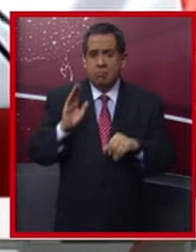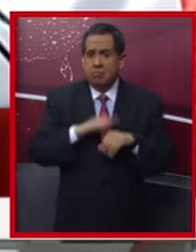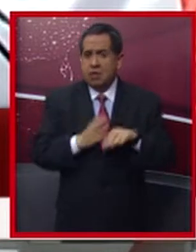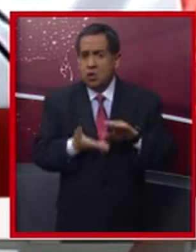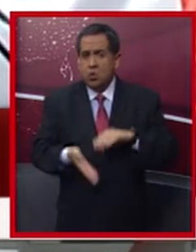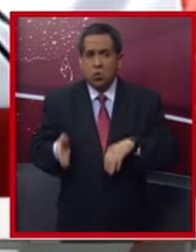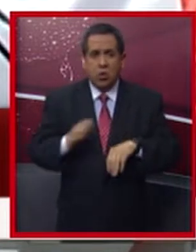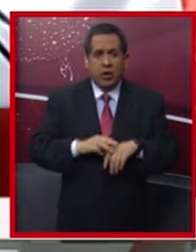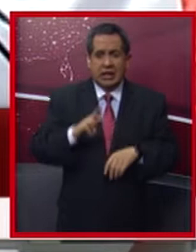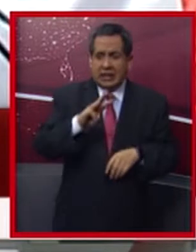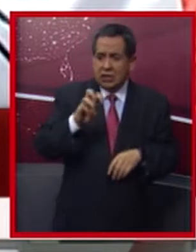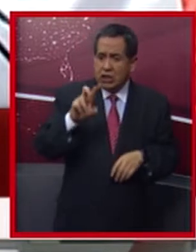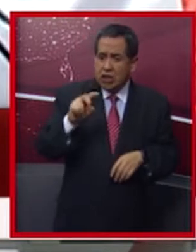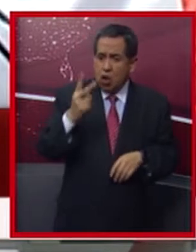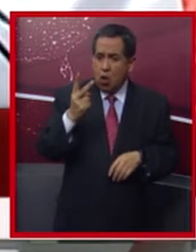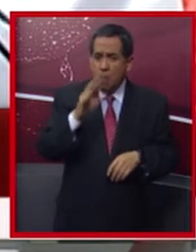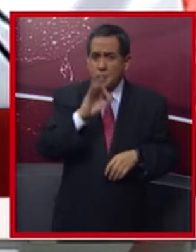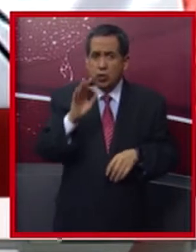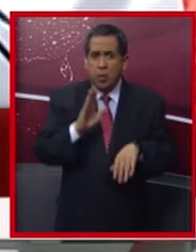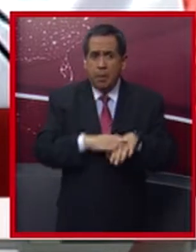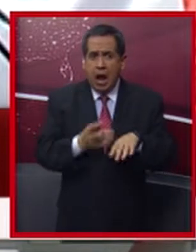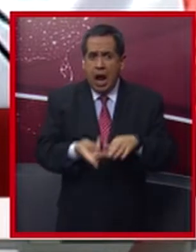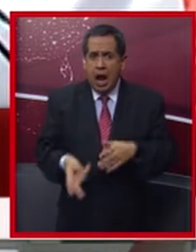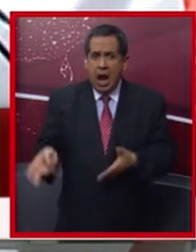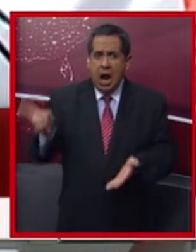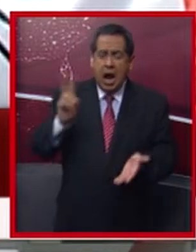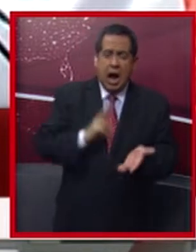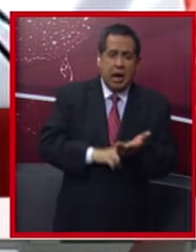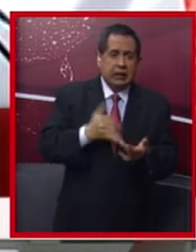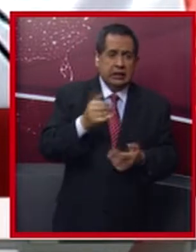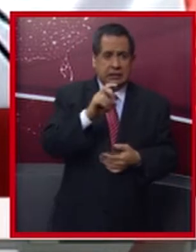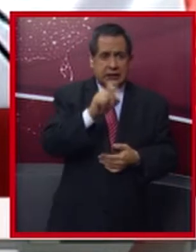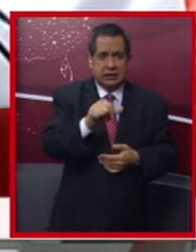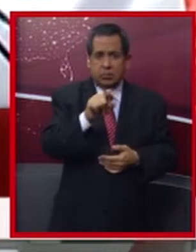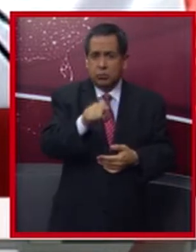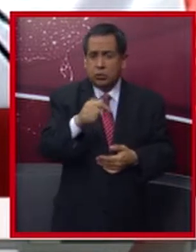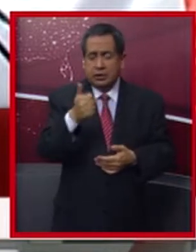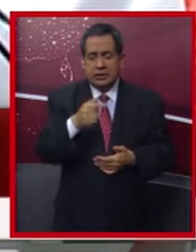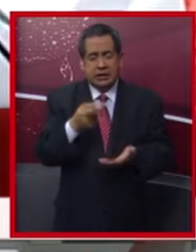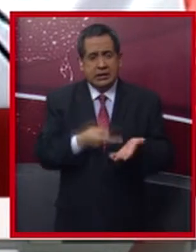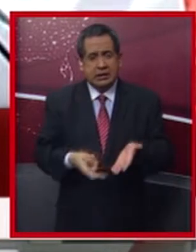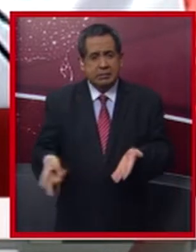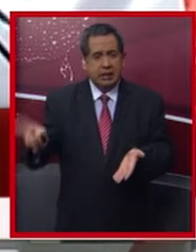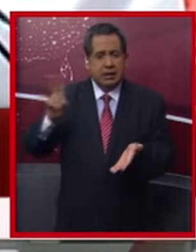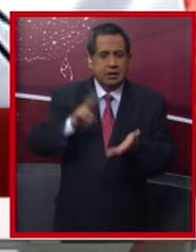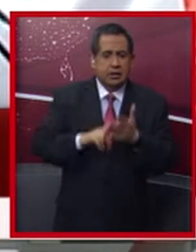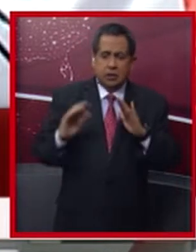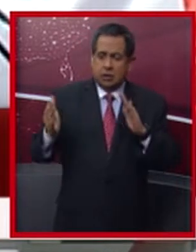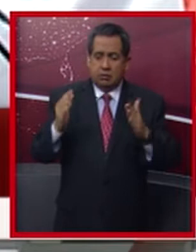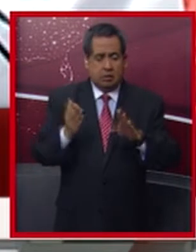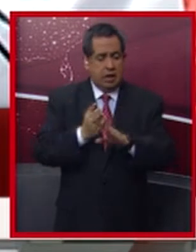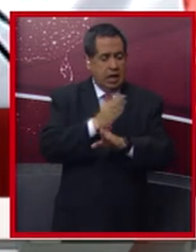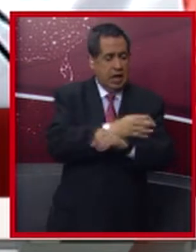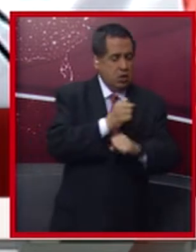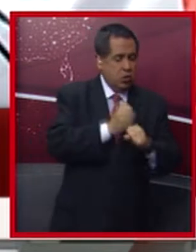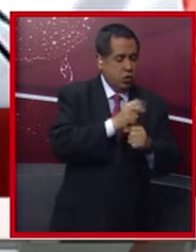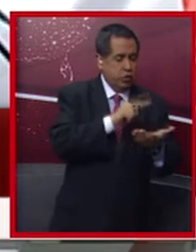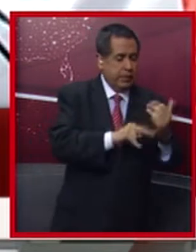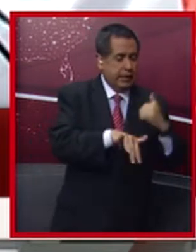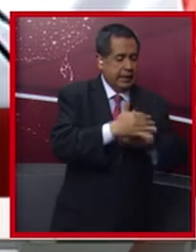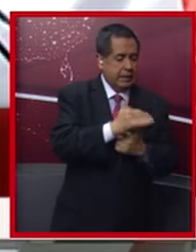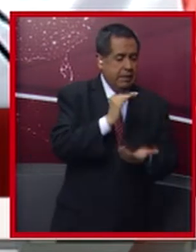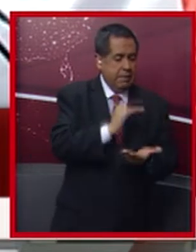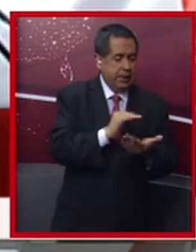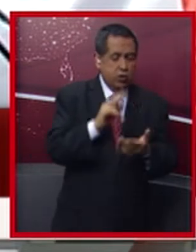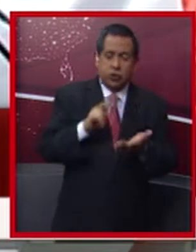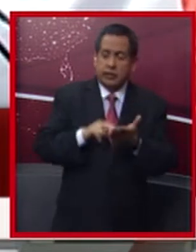del 332% y del 36.3% respectivamente en comparación con 2015. De